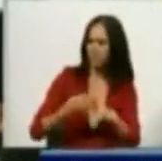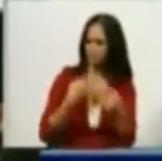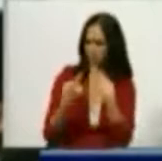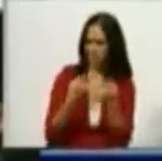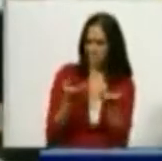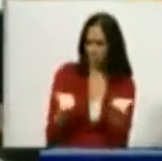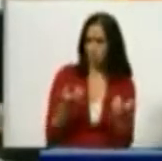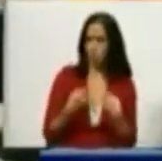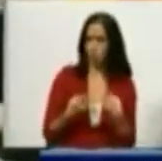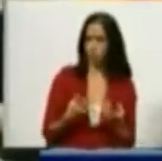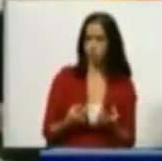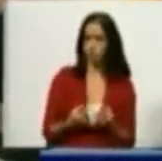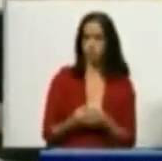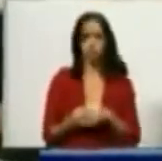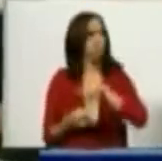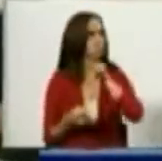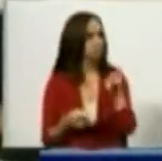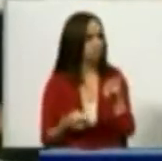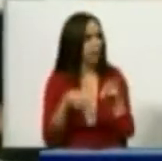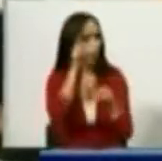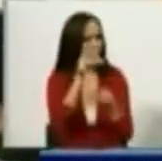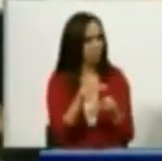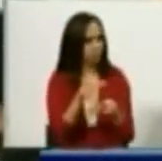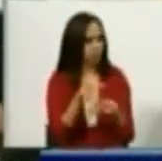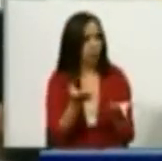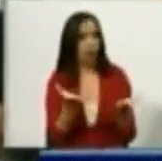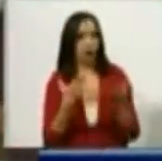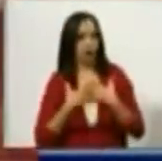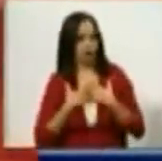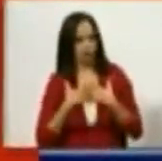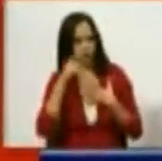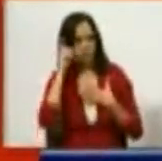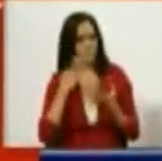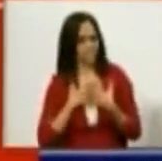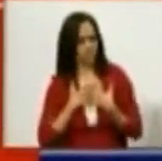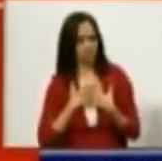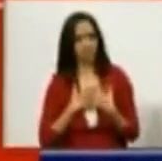cosa y la y la otra persona y uno dice Dios mío